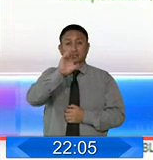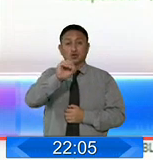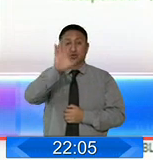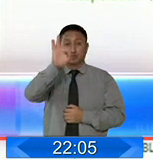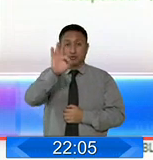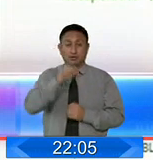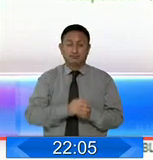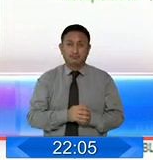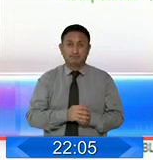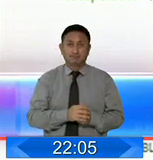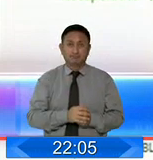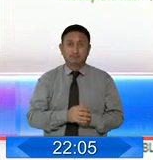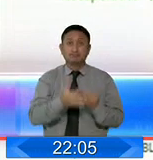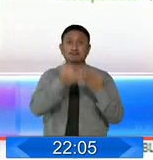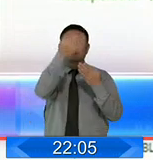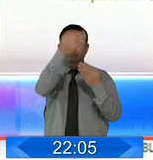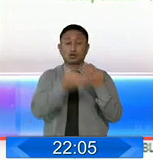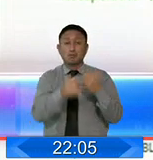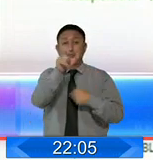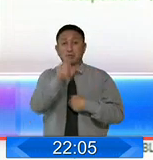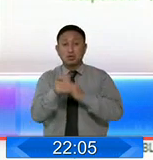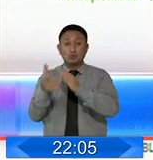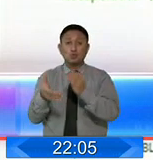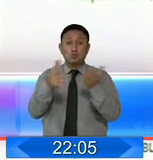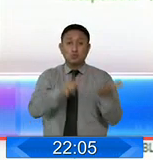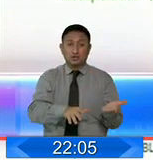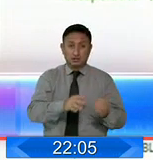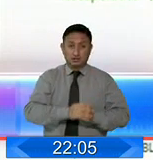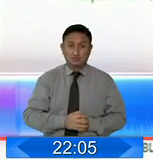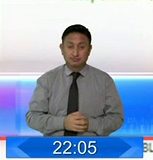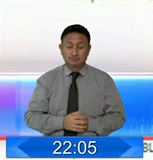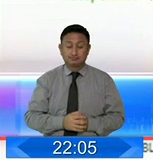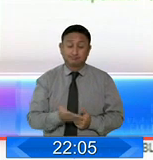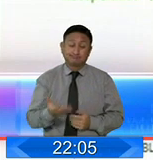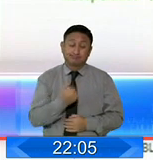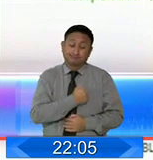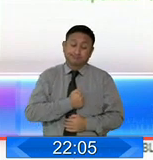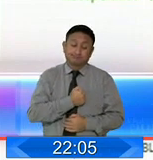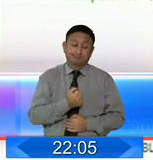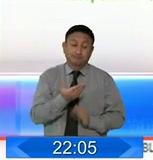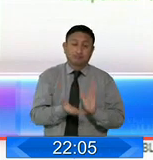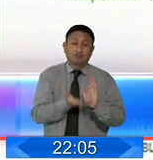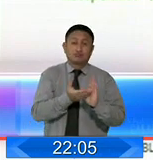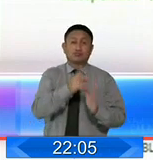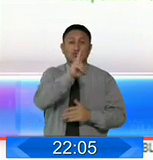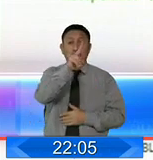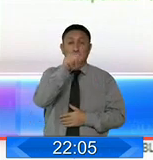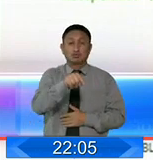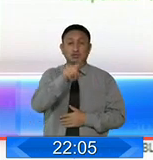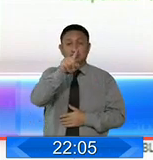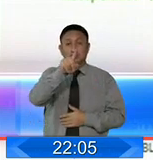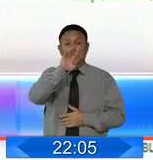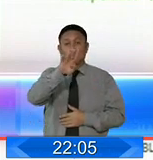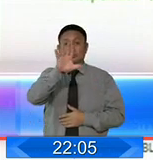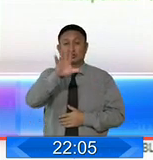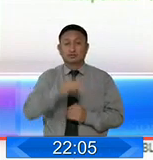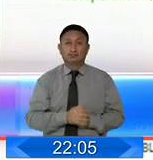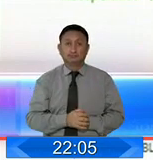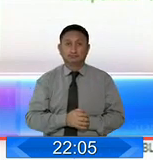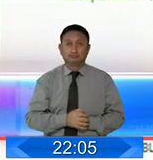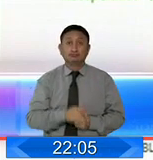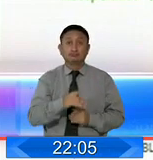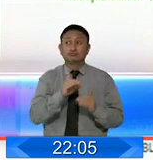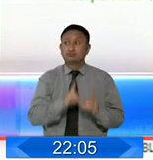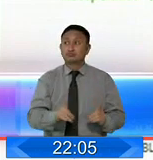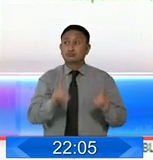el total de personas fallecidas lamentablemente asciende a 2 mil 145 estos son datos